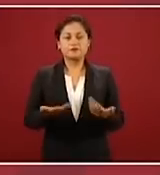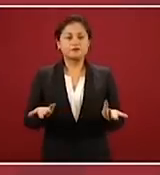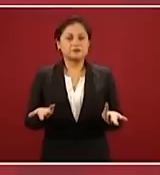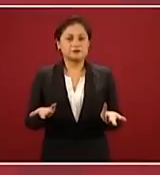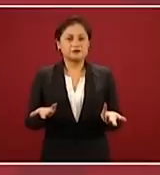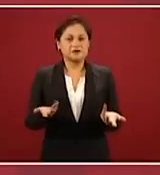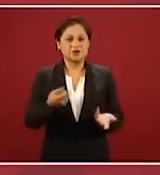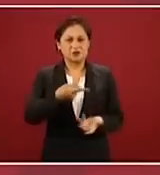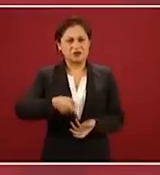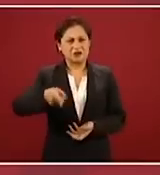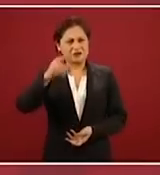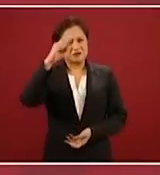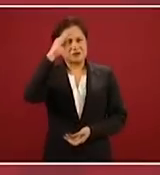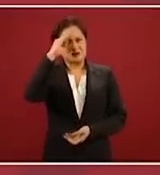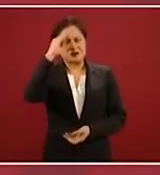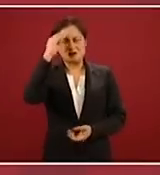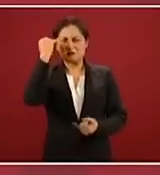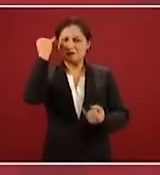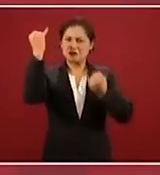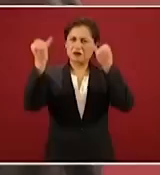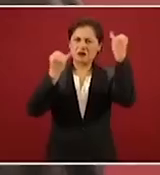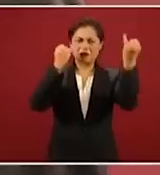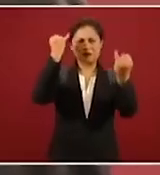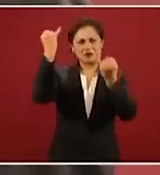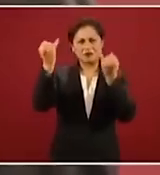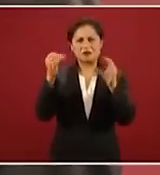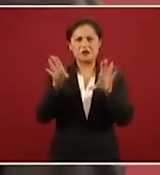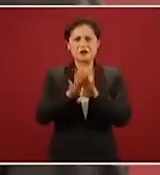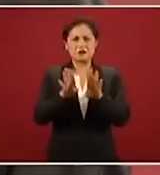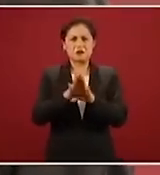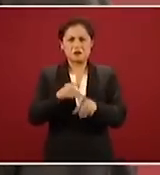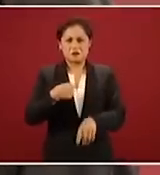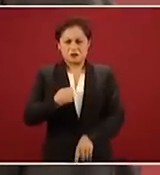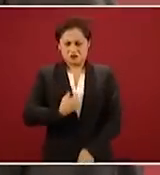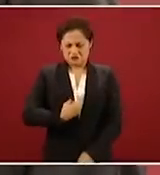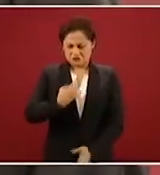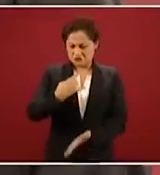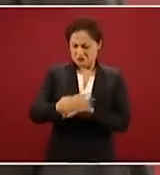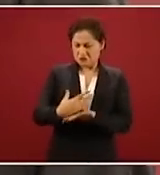ensimismarnos, nada más estar pensando en nosotros,